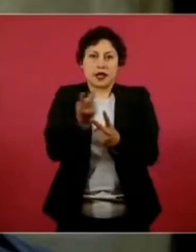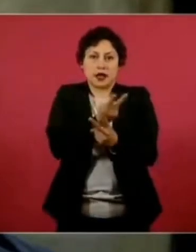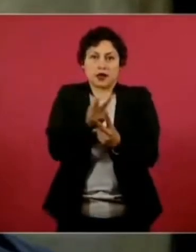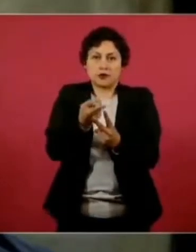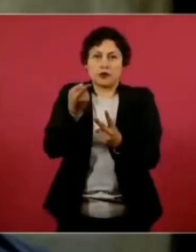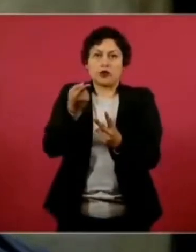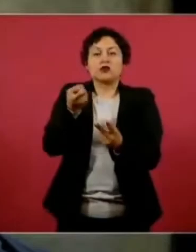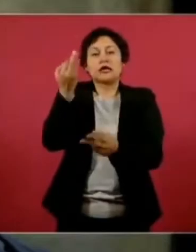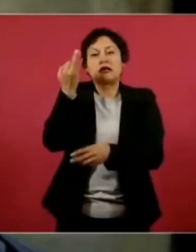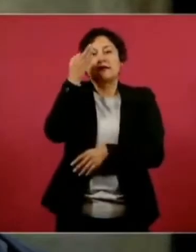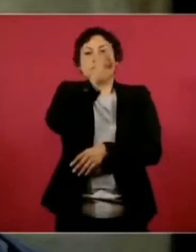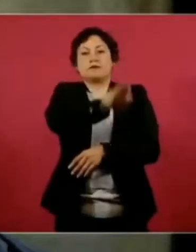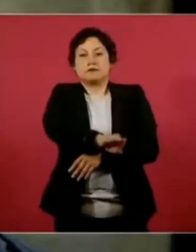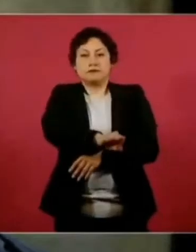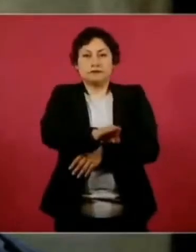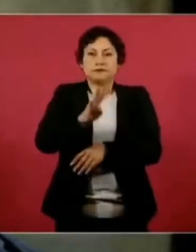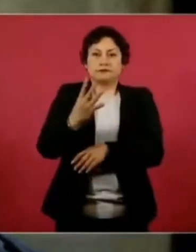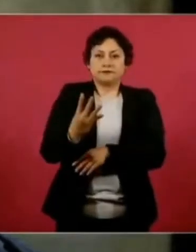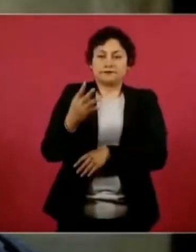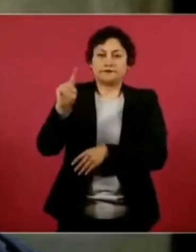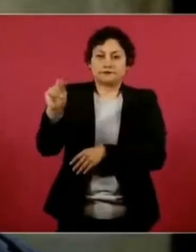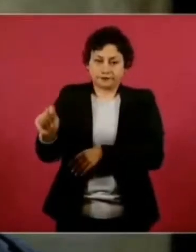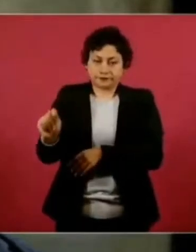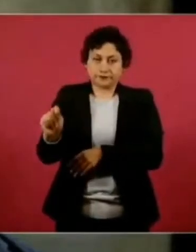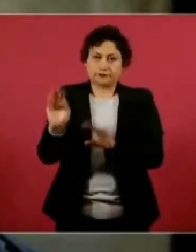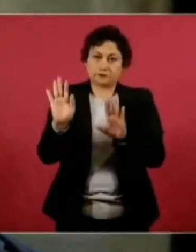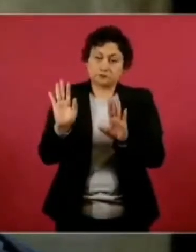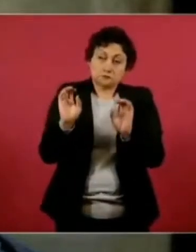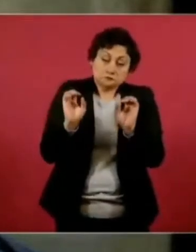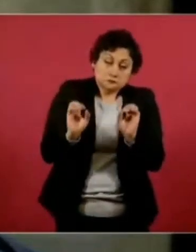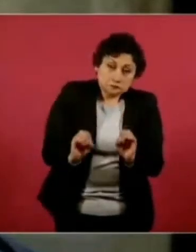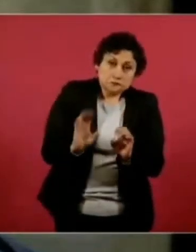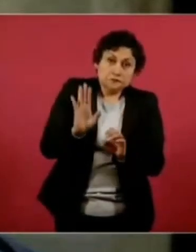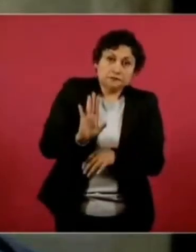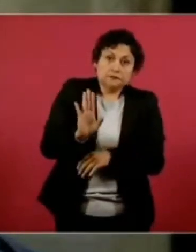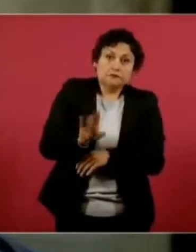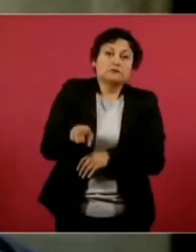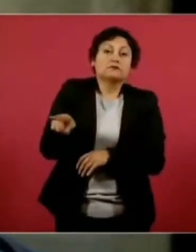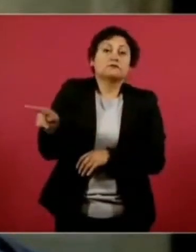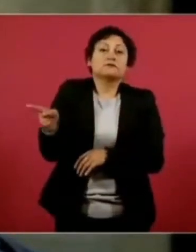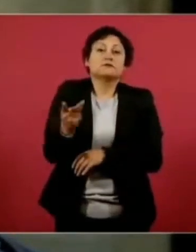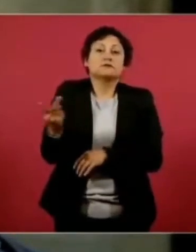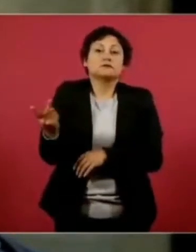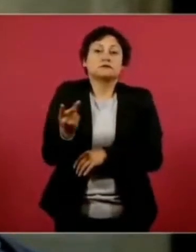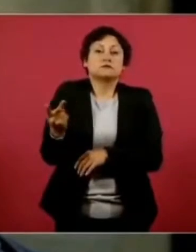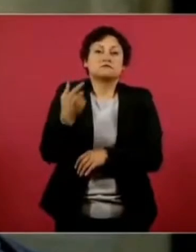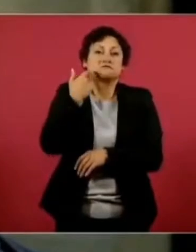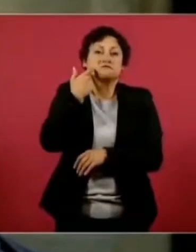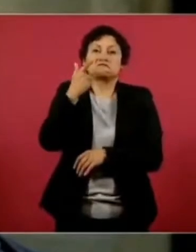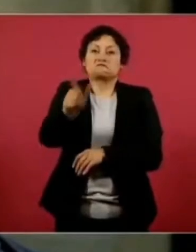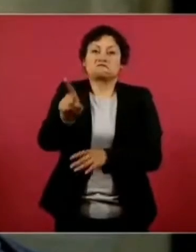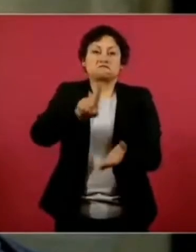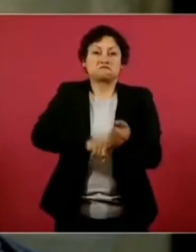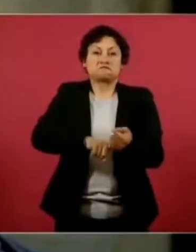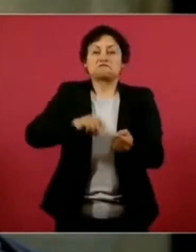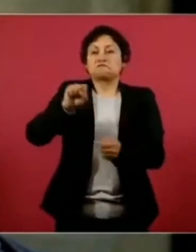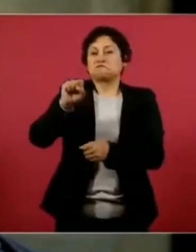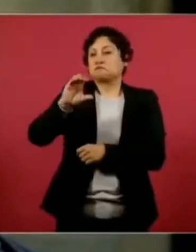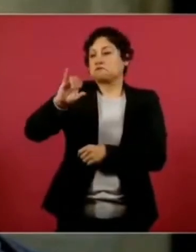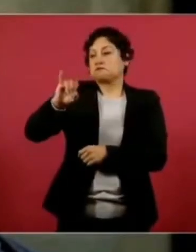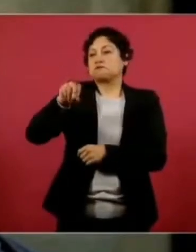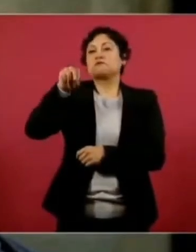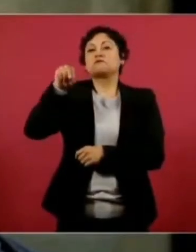Cuarta Transformación, o por lo menos a esa voluntad de ir limpiando la Suprema Corte, se alían